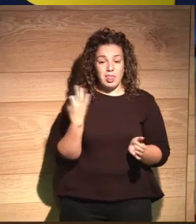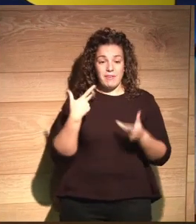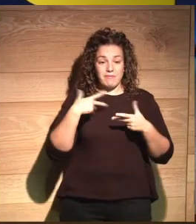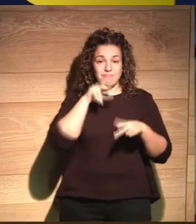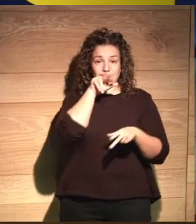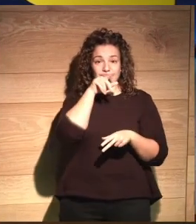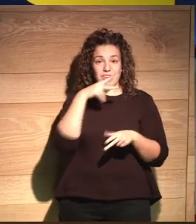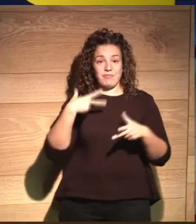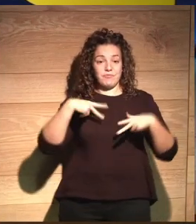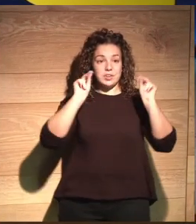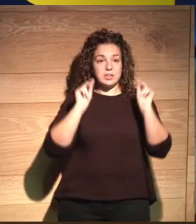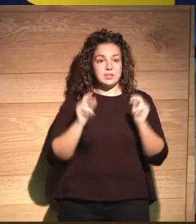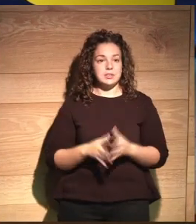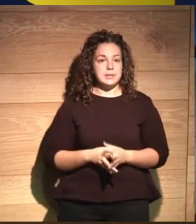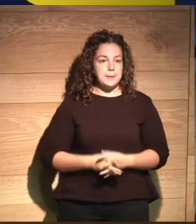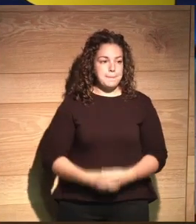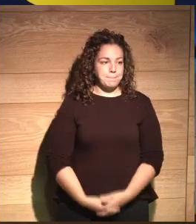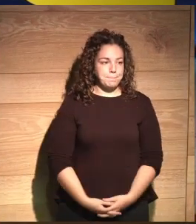hablar